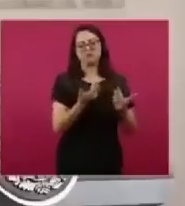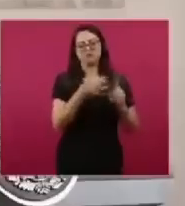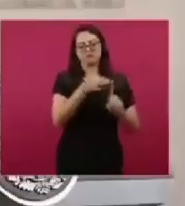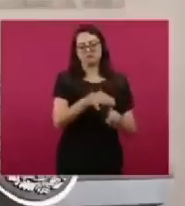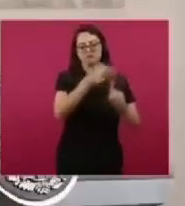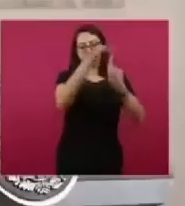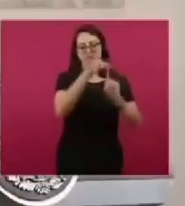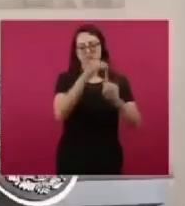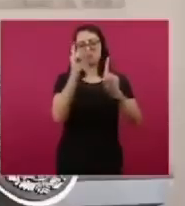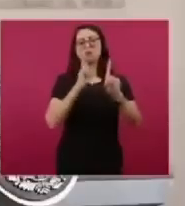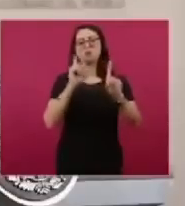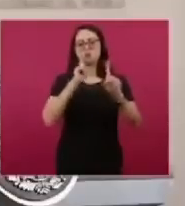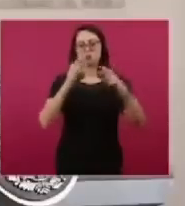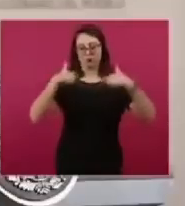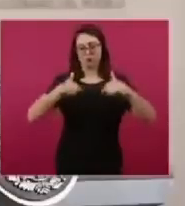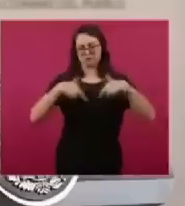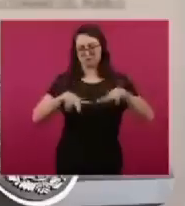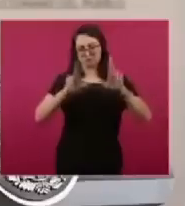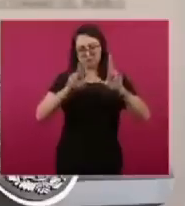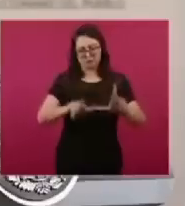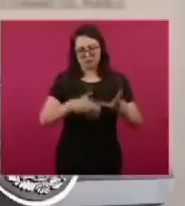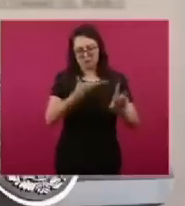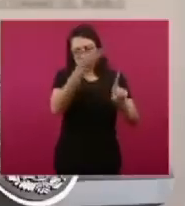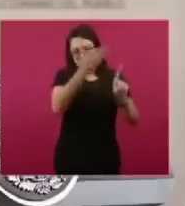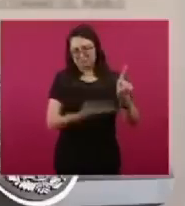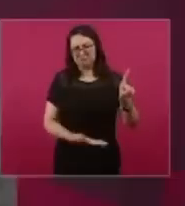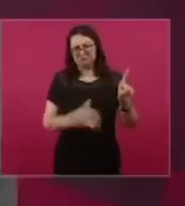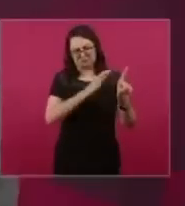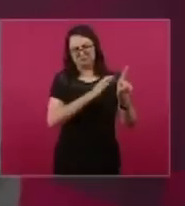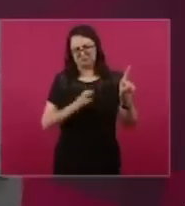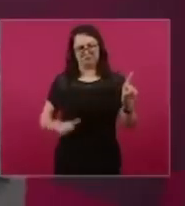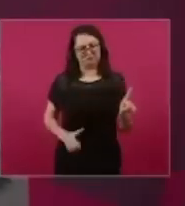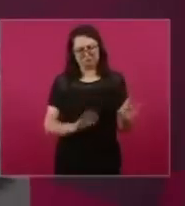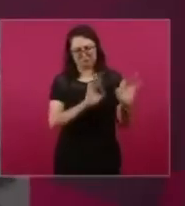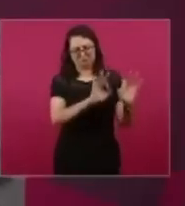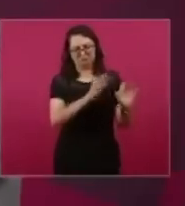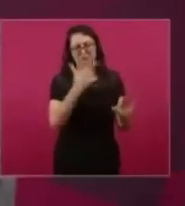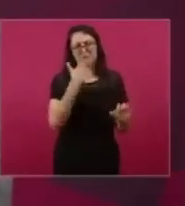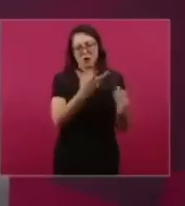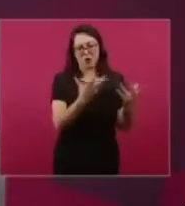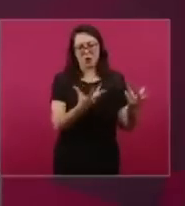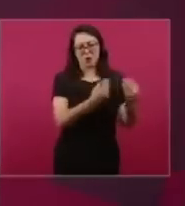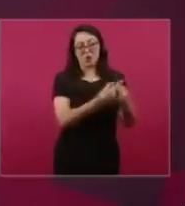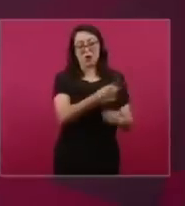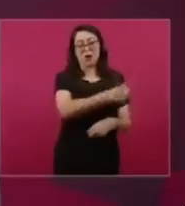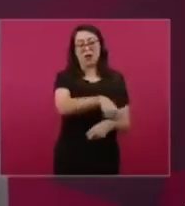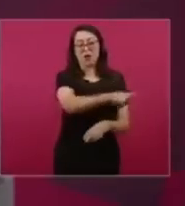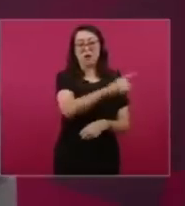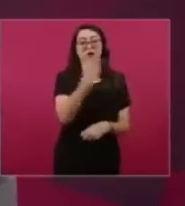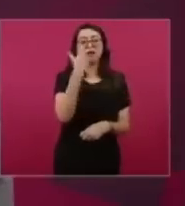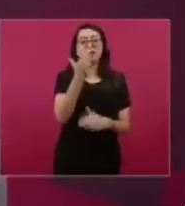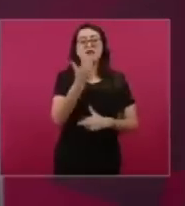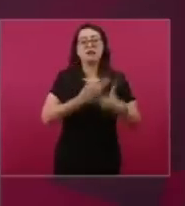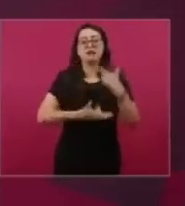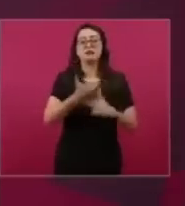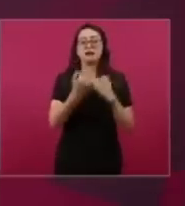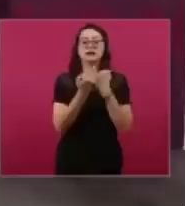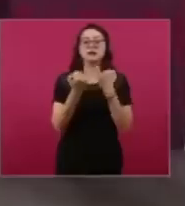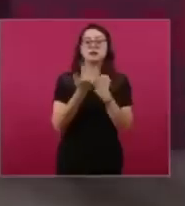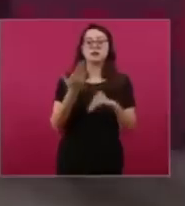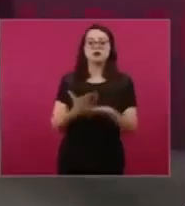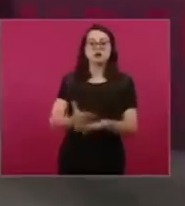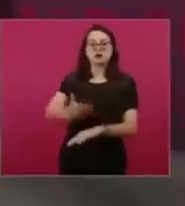es la candidata de los que quieren regresar por sus fueros porque quieren